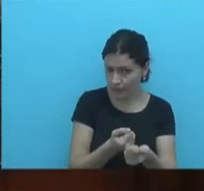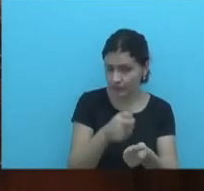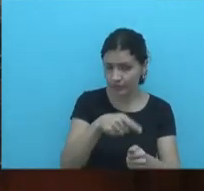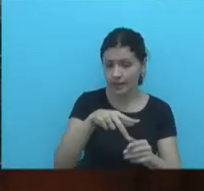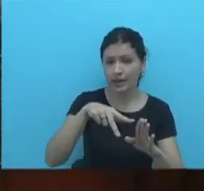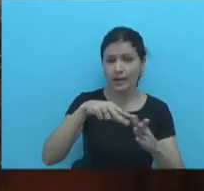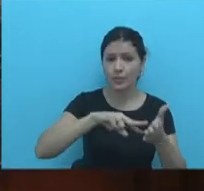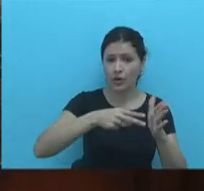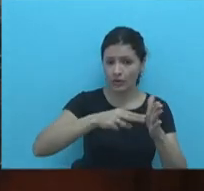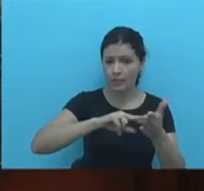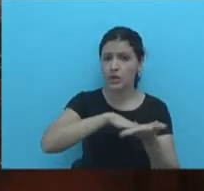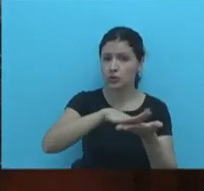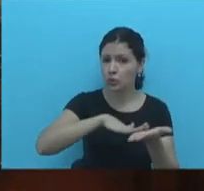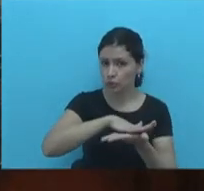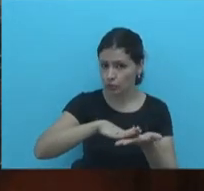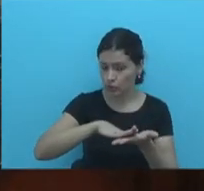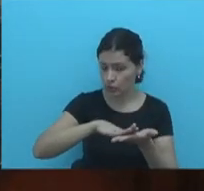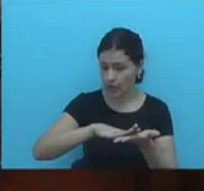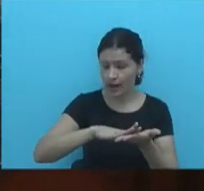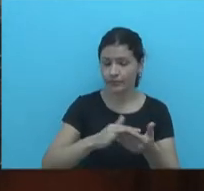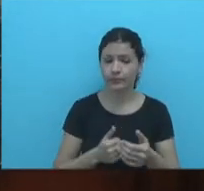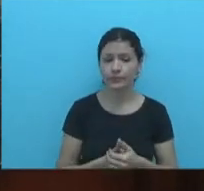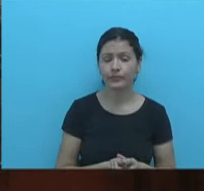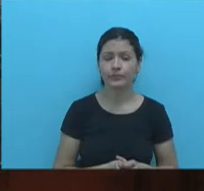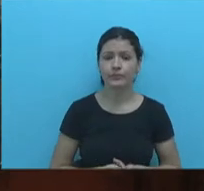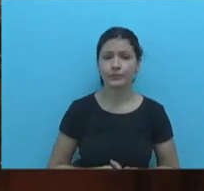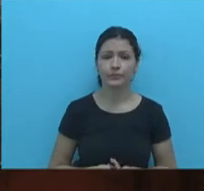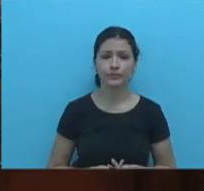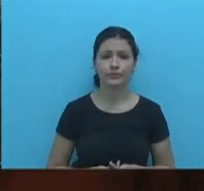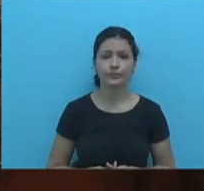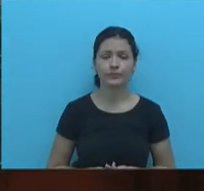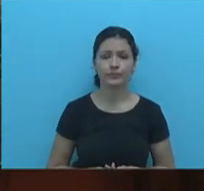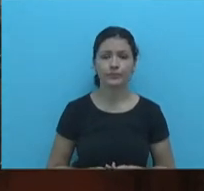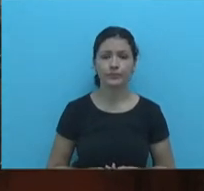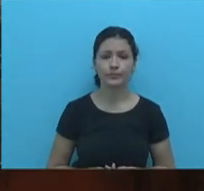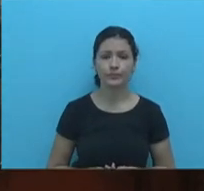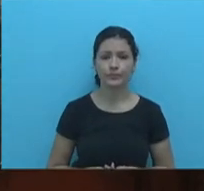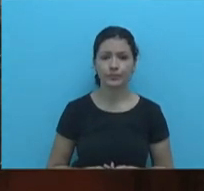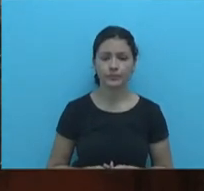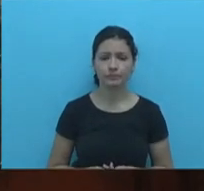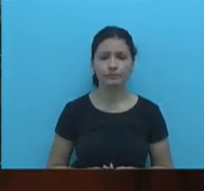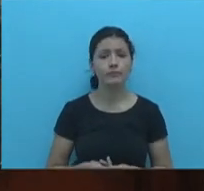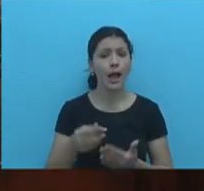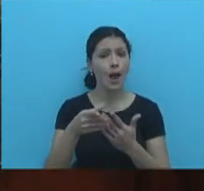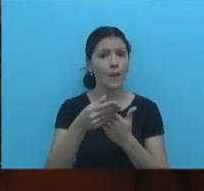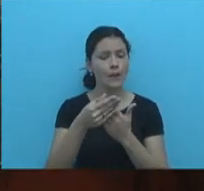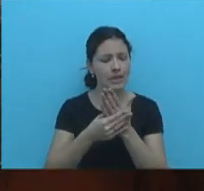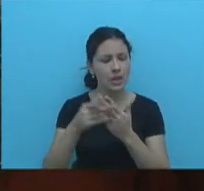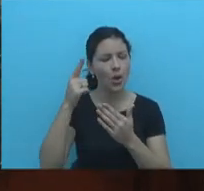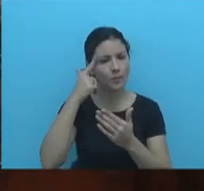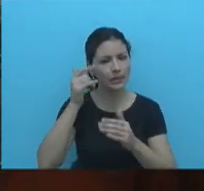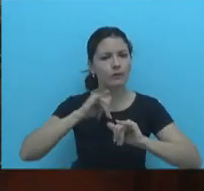de la tracción a sangre, facilitando la aplicación y cumplimiento de la presente. 2. Diseñar y aplicar acciones de difusión